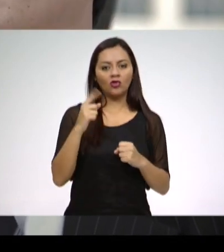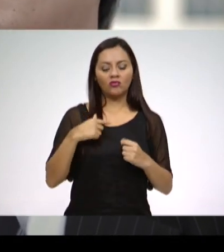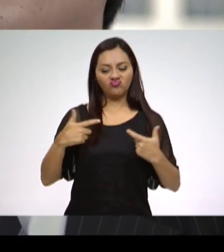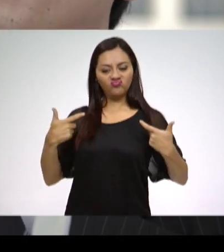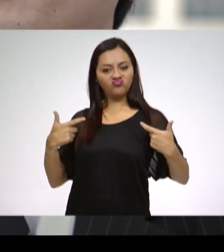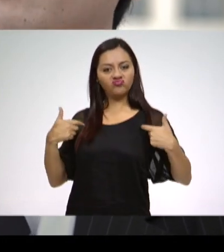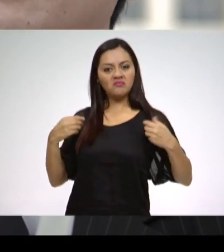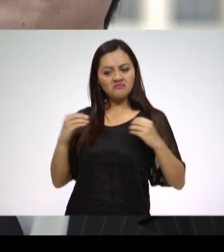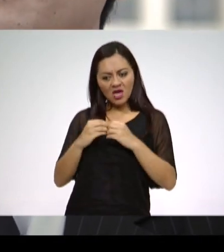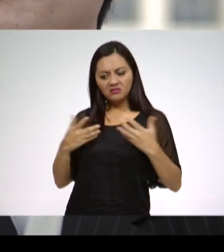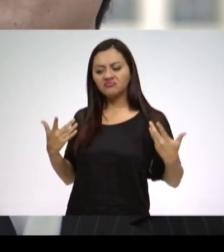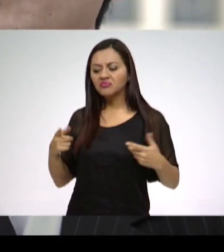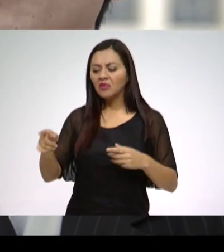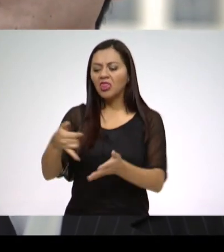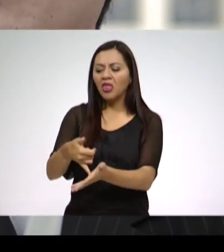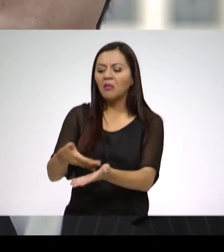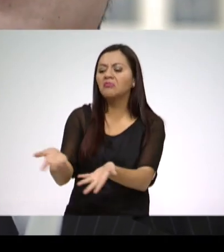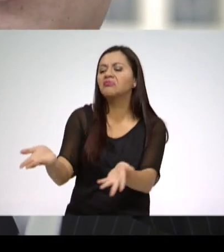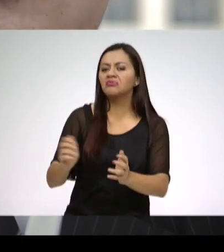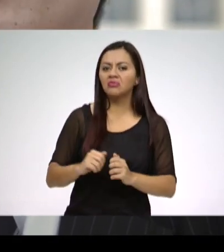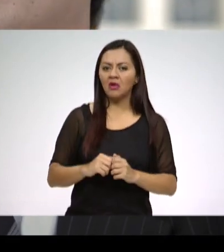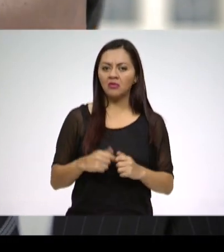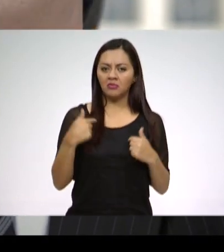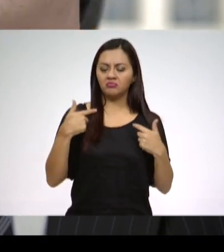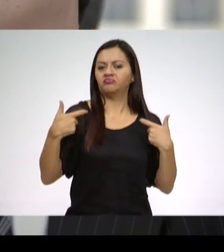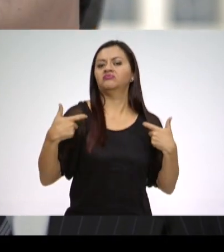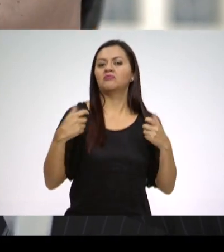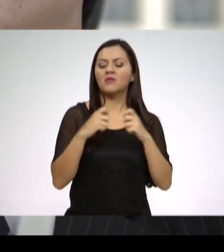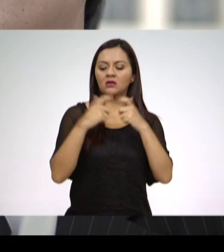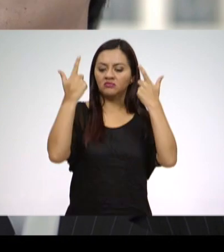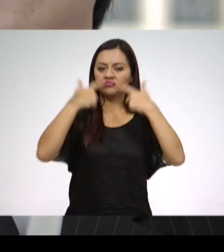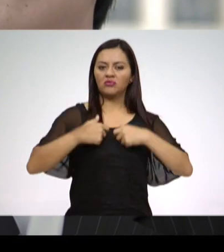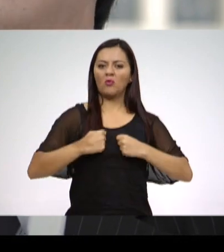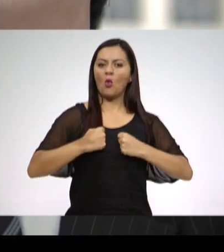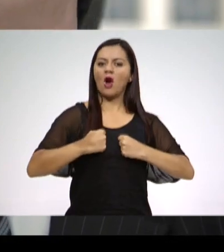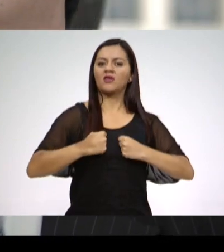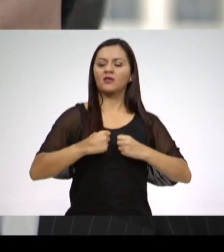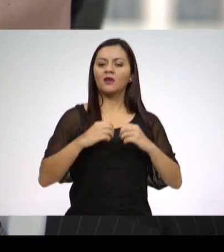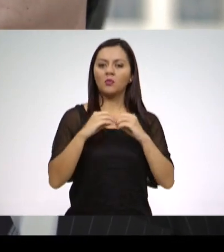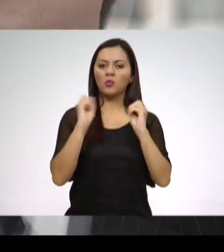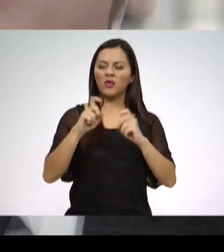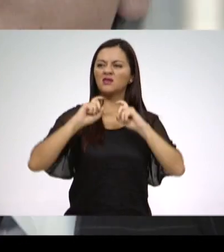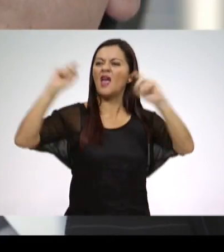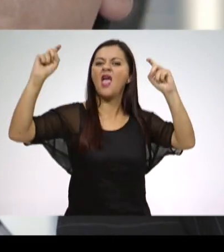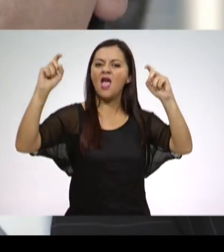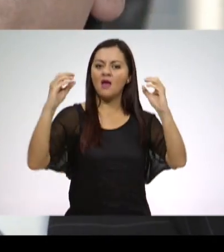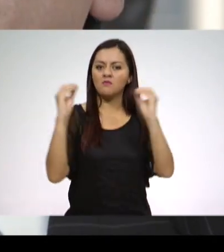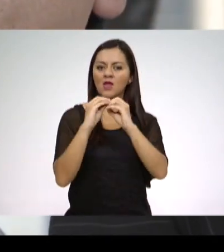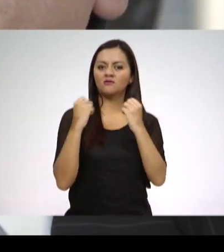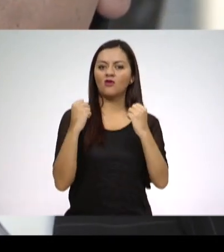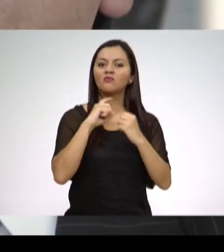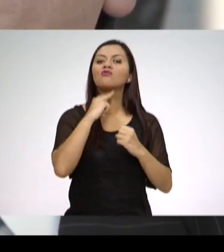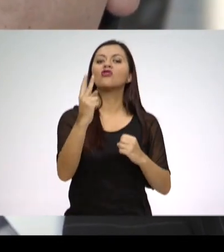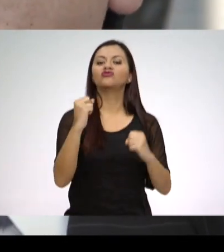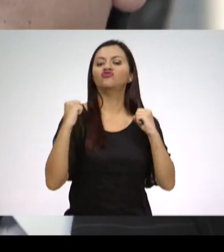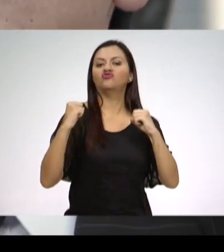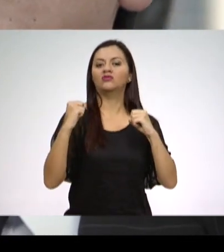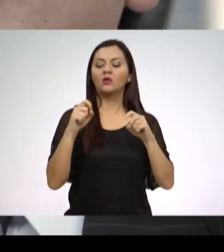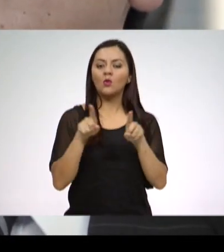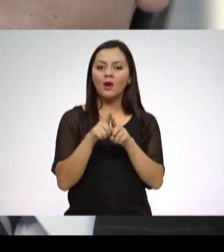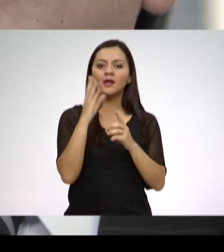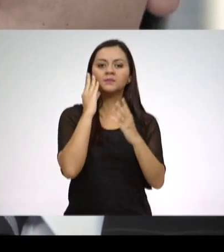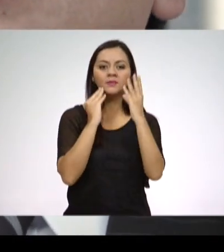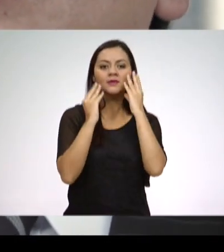apariencia física, soy más a través de mi contextura de imponencia, soy más porque grito más. Pero son experiencias que van siendo parte de